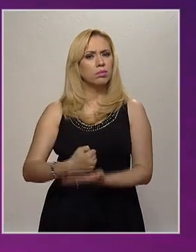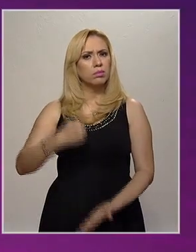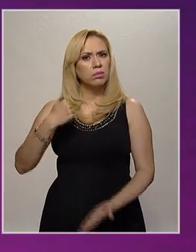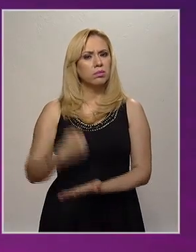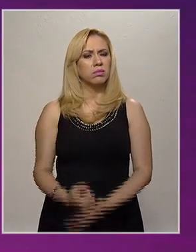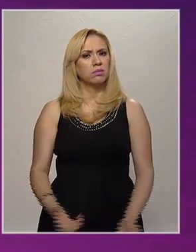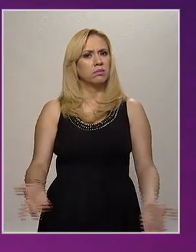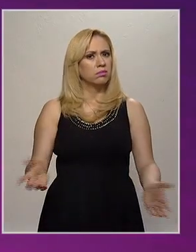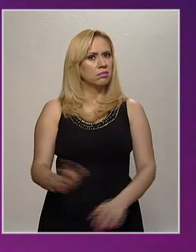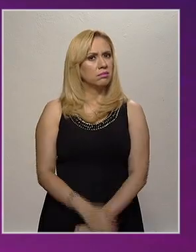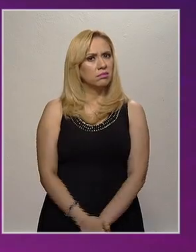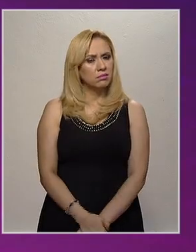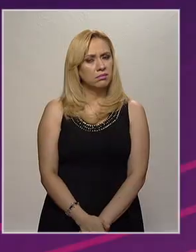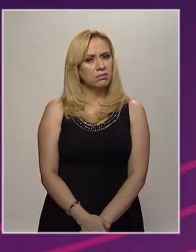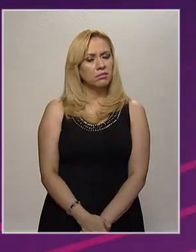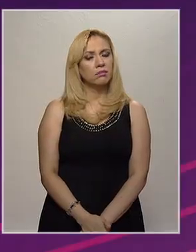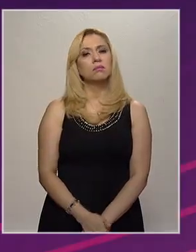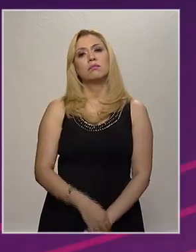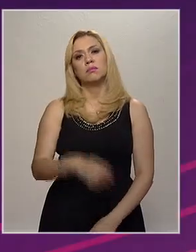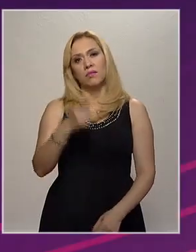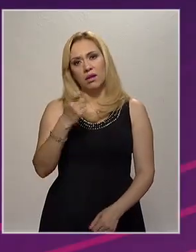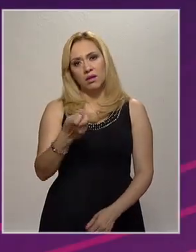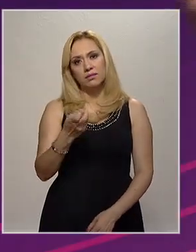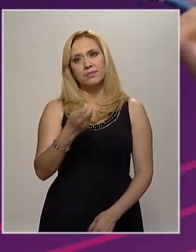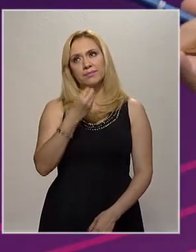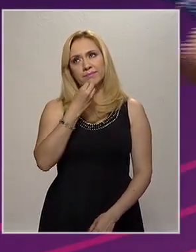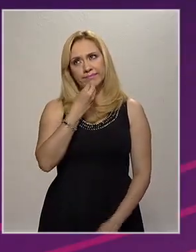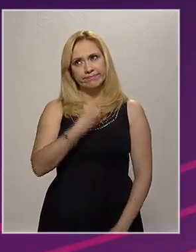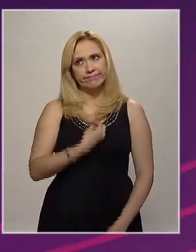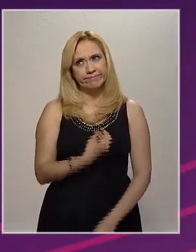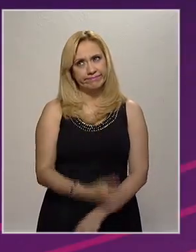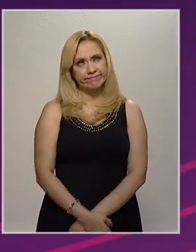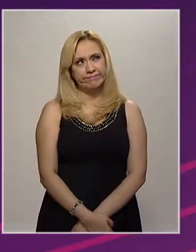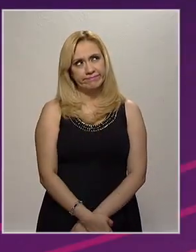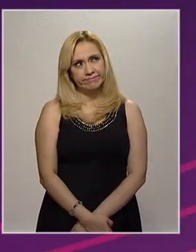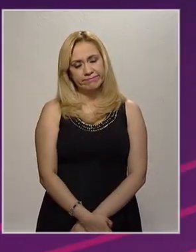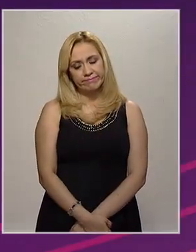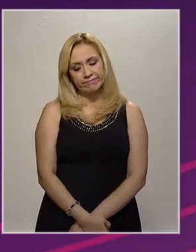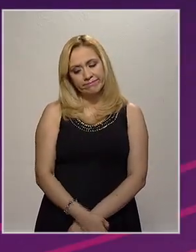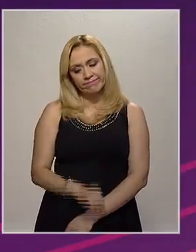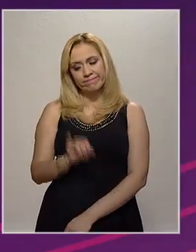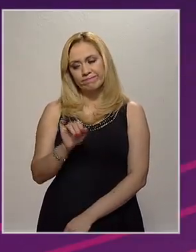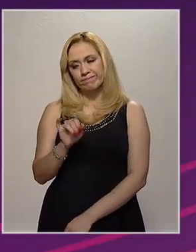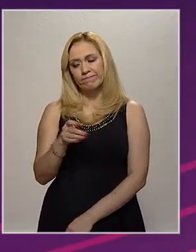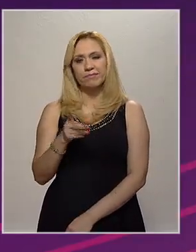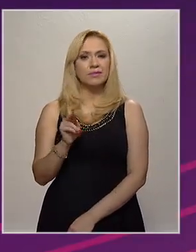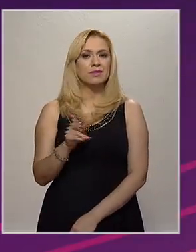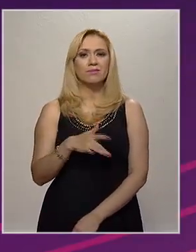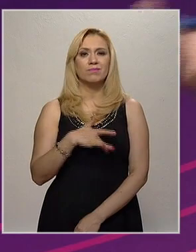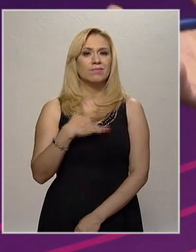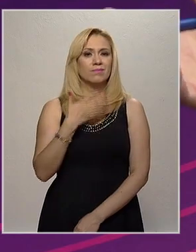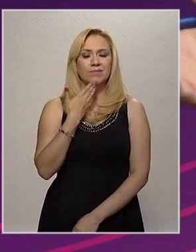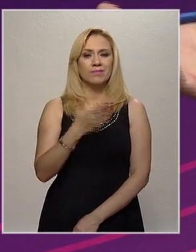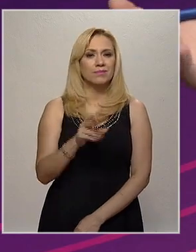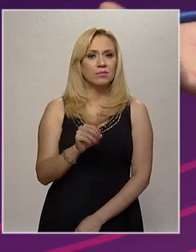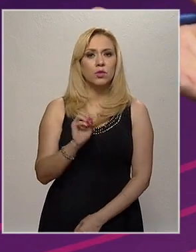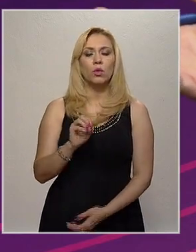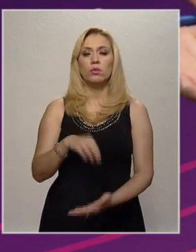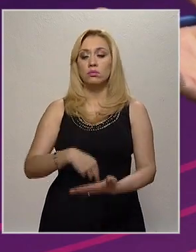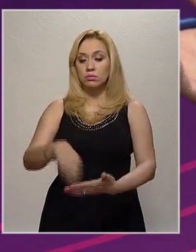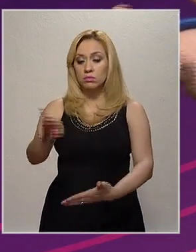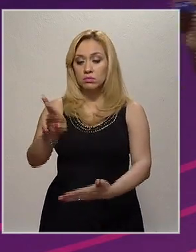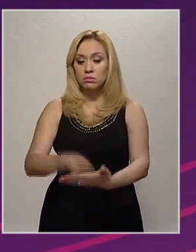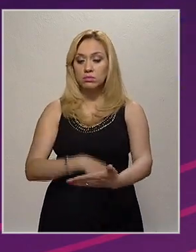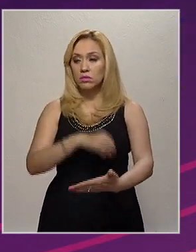sí las presionaron. Entonces tuvo un consentimiento en condiciones no adecuadas. si lo obligaron a firmar un papel sin saber que